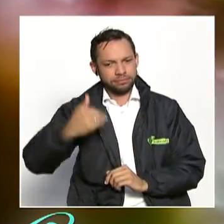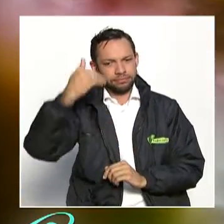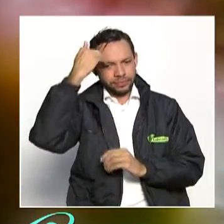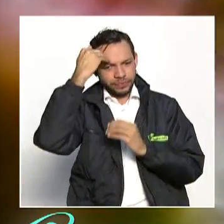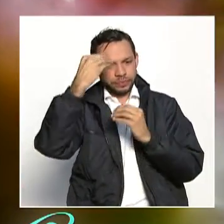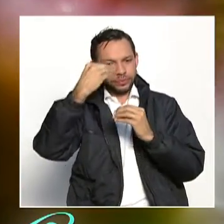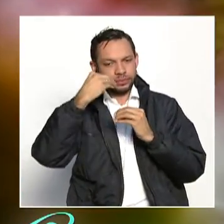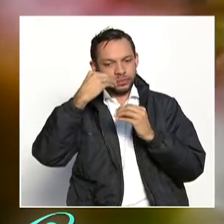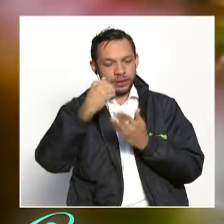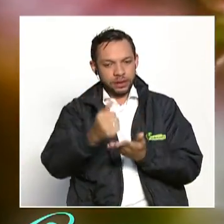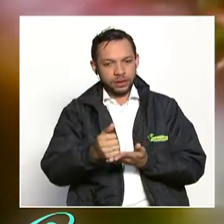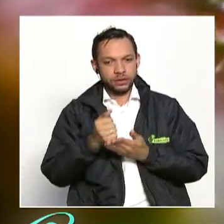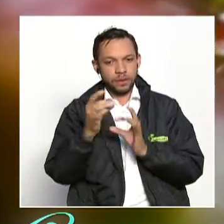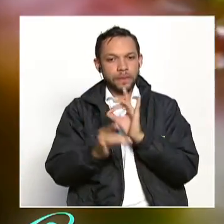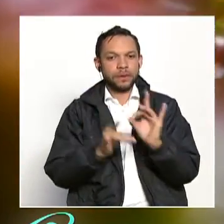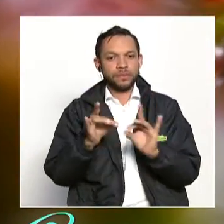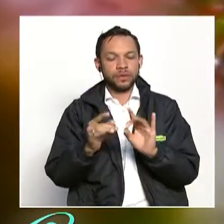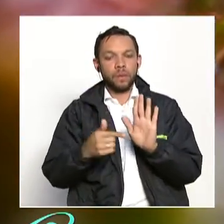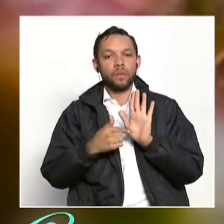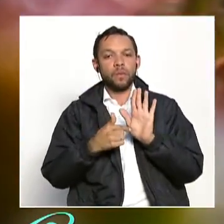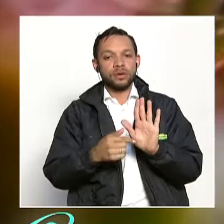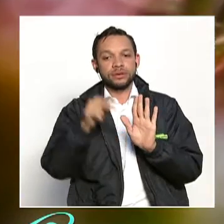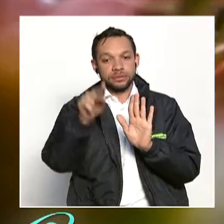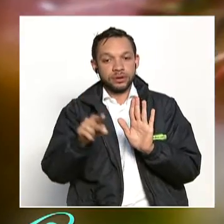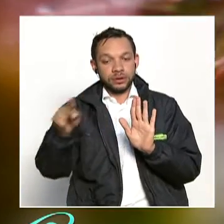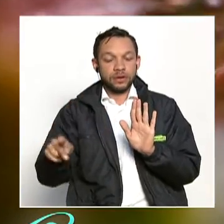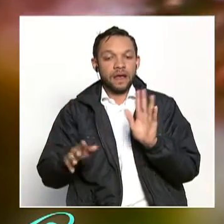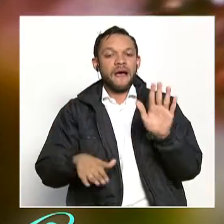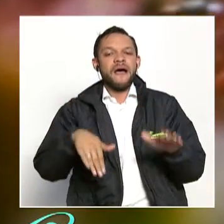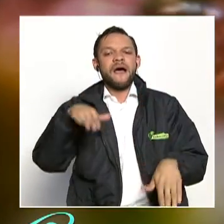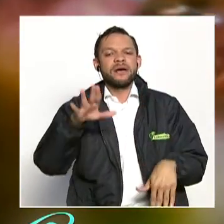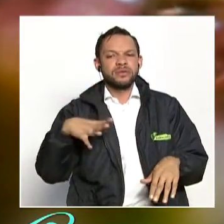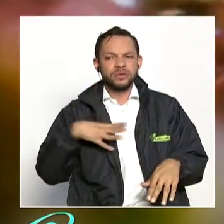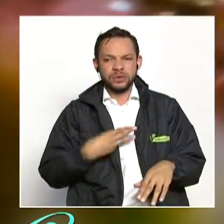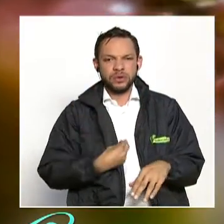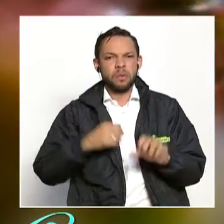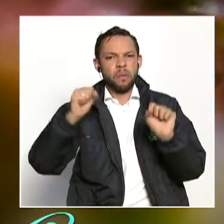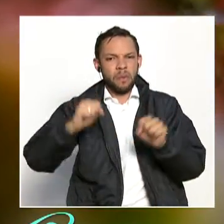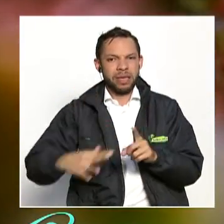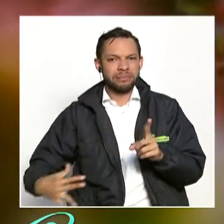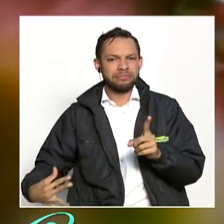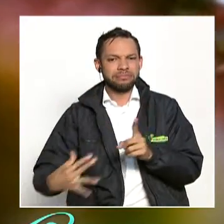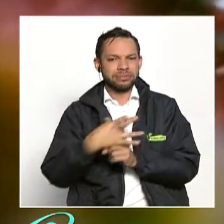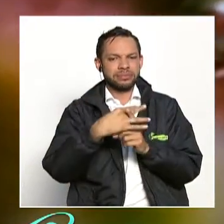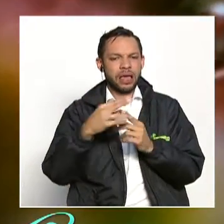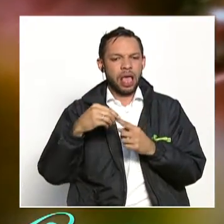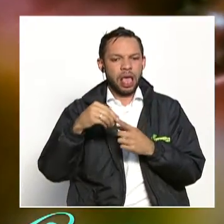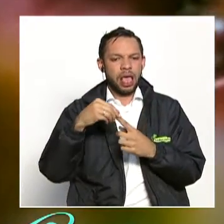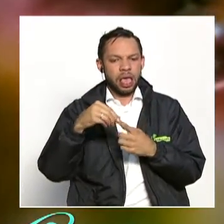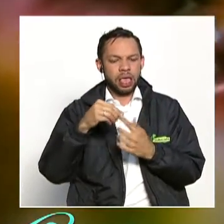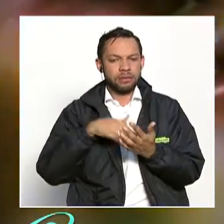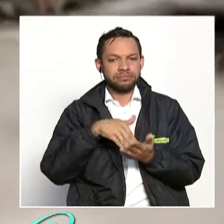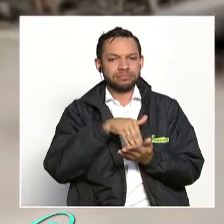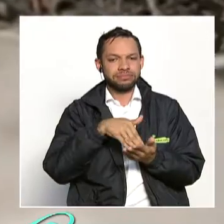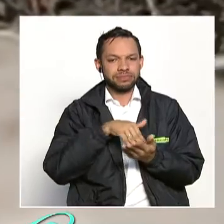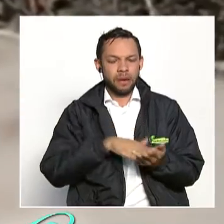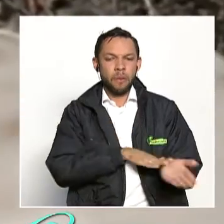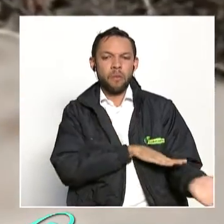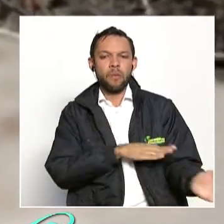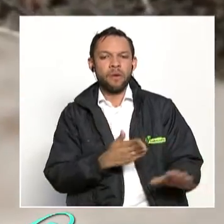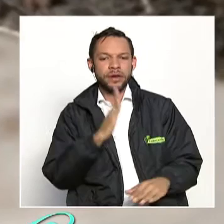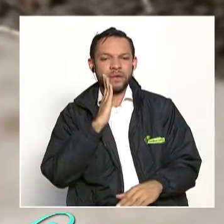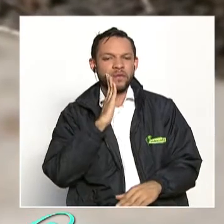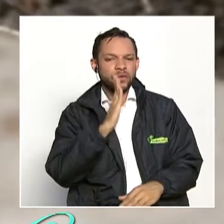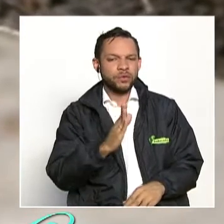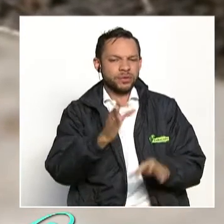y espiritual. Demostrarnos que no somos nada, que somos fungibles, que somos perecederos y que somos desechables. Pero en